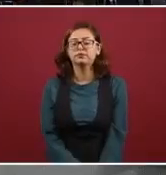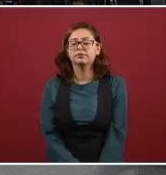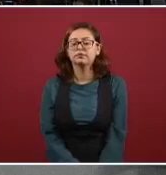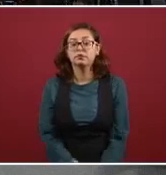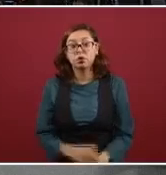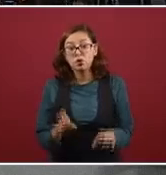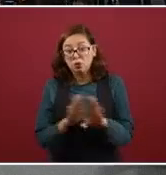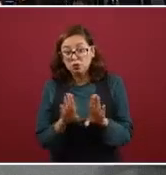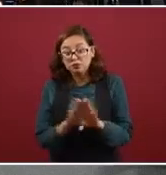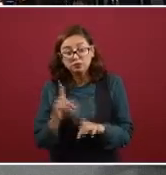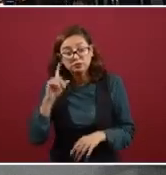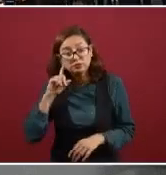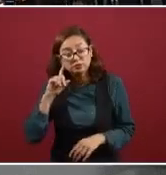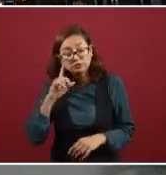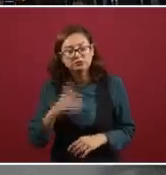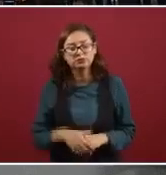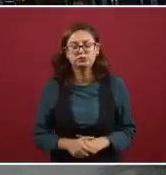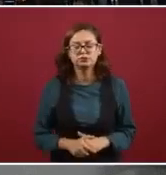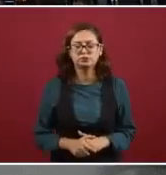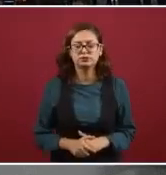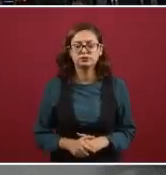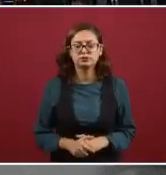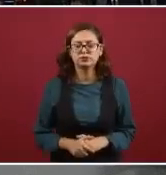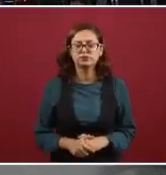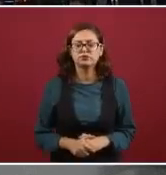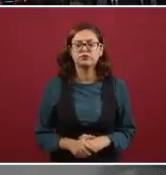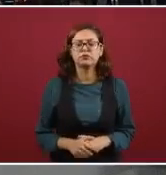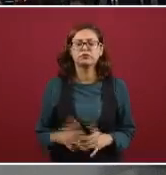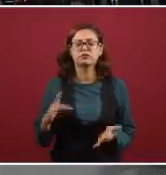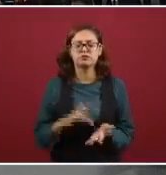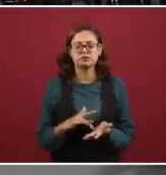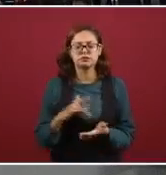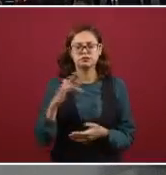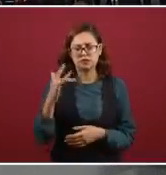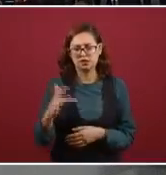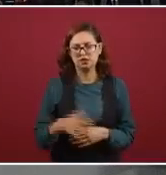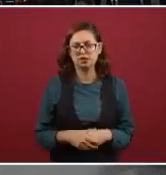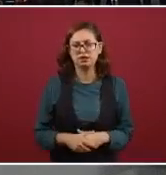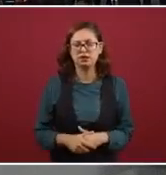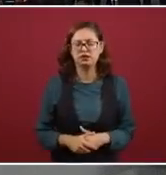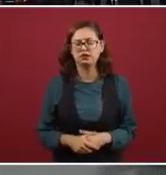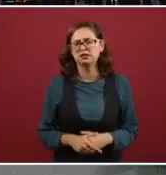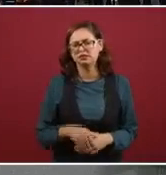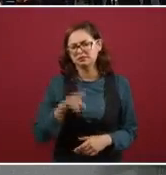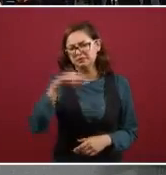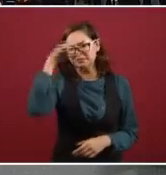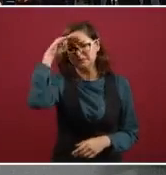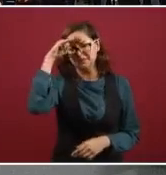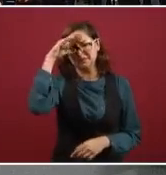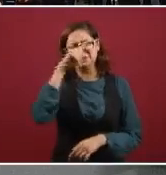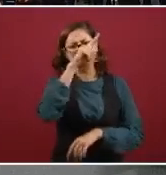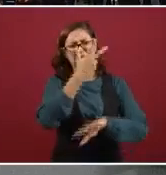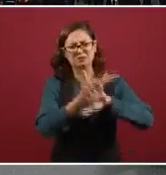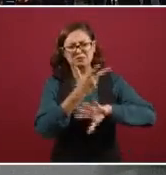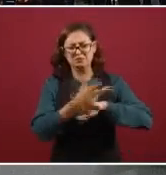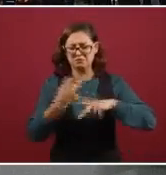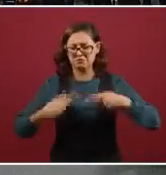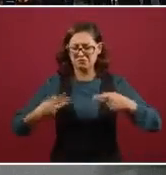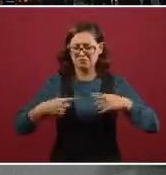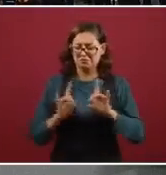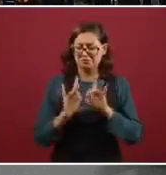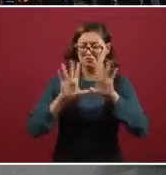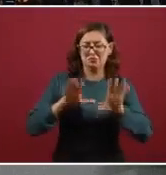¿Mande usted? Gracias. Sara González, de Grupo Imagen. ¿Temen más atentados en Estados Unidos en contra de mexicanos?